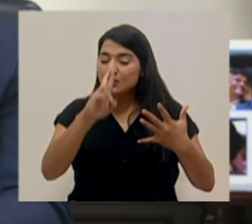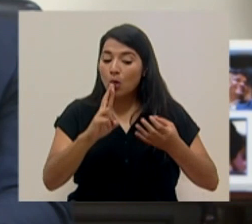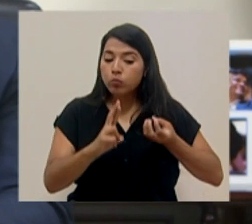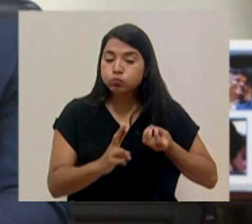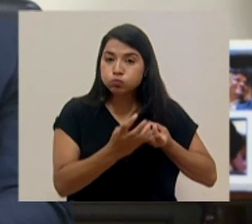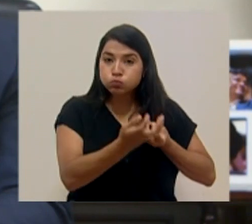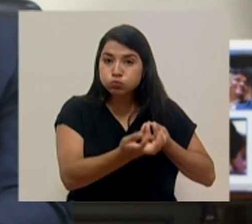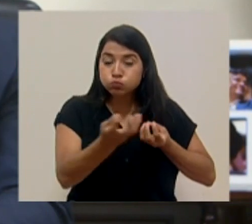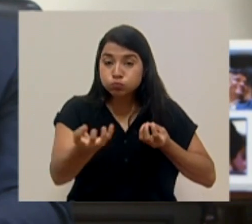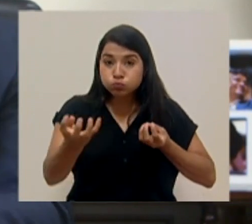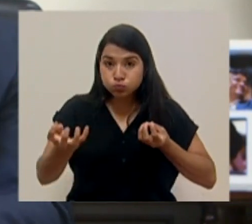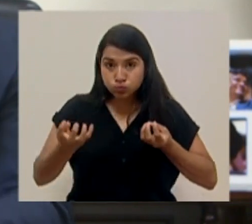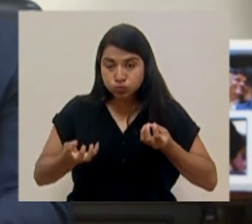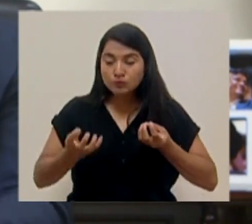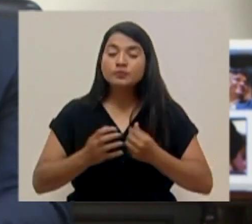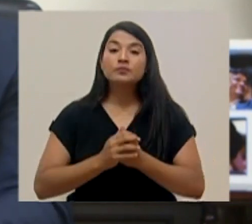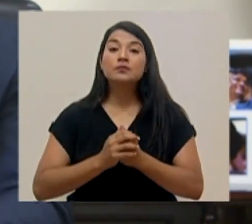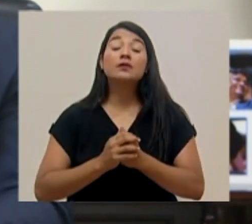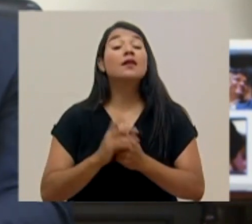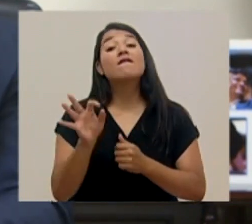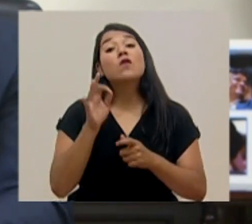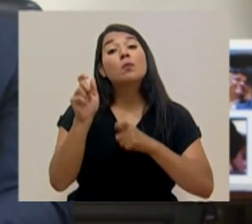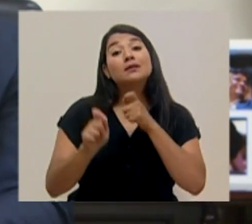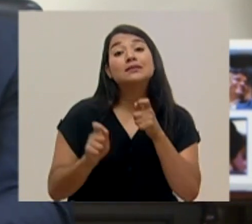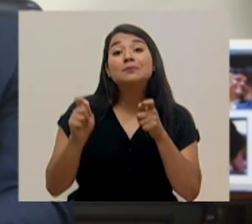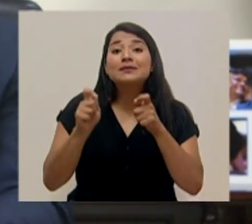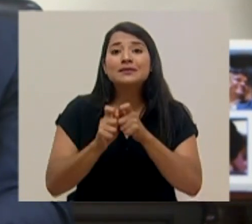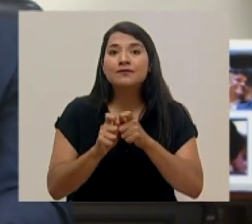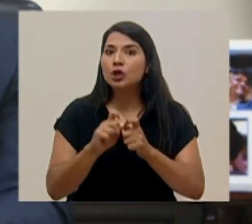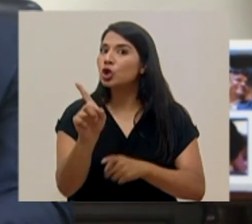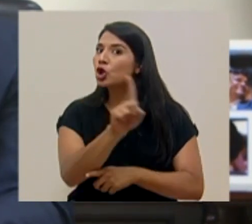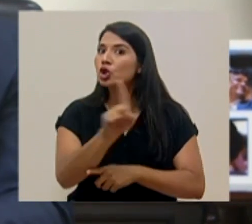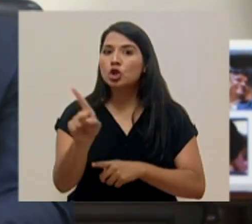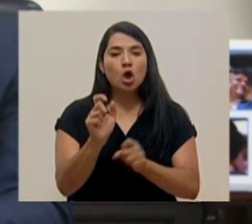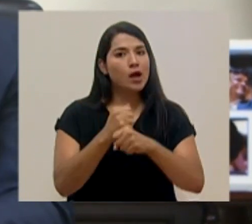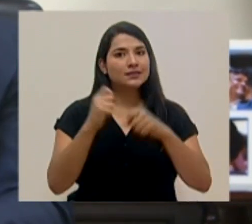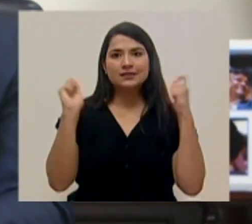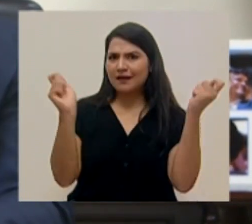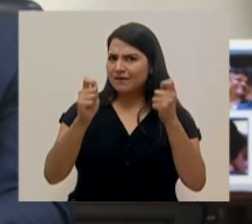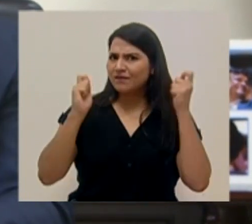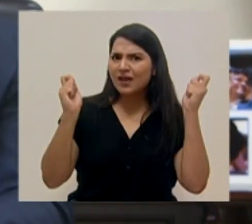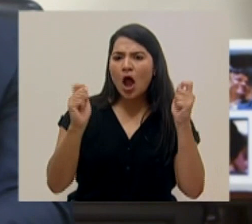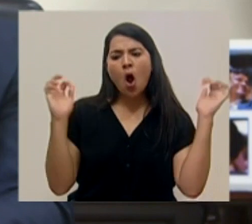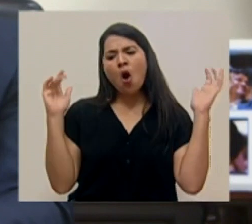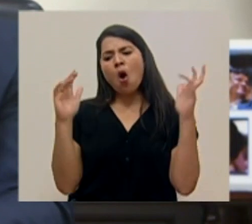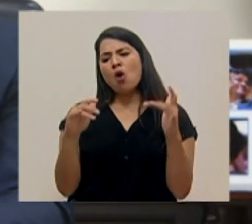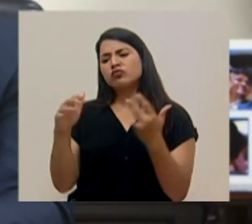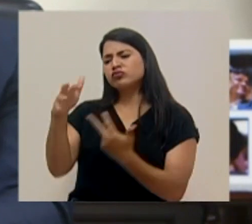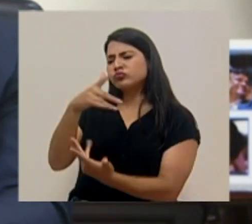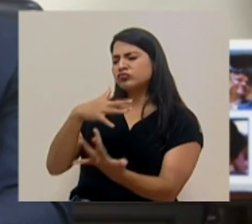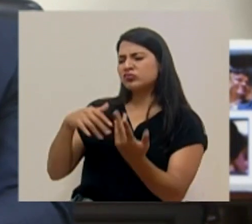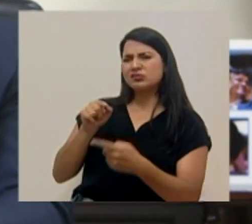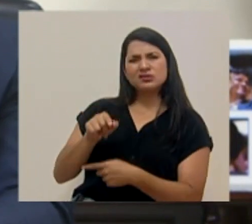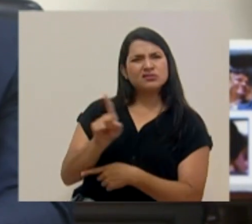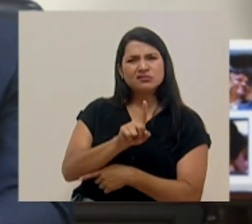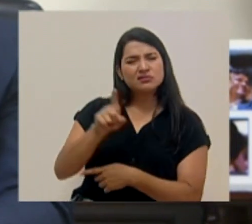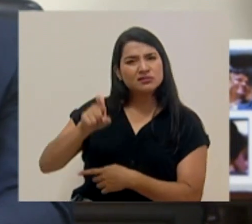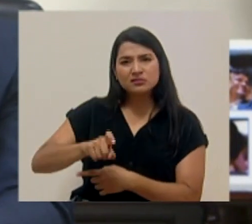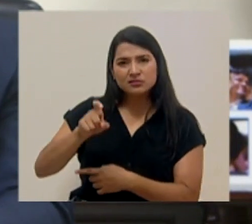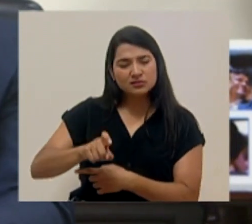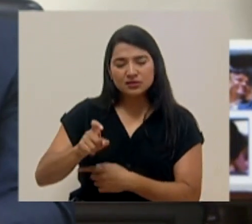burbujas sociales. En particular, no hacer fiestas o reuniones presenciales